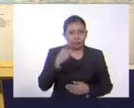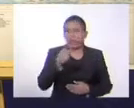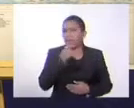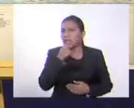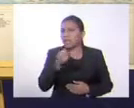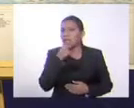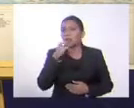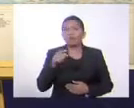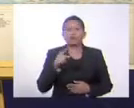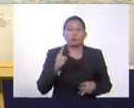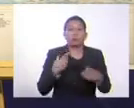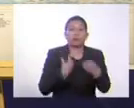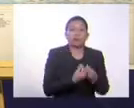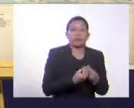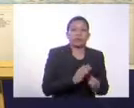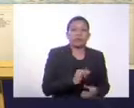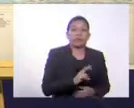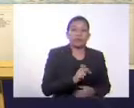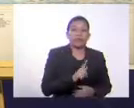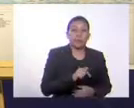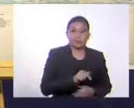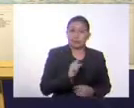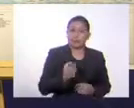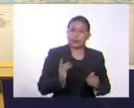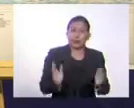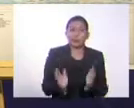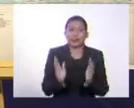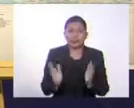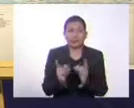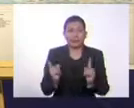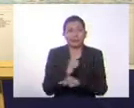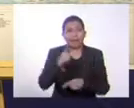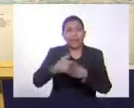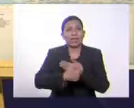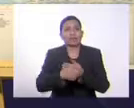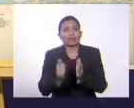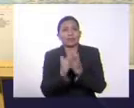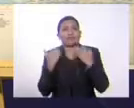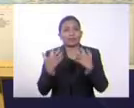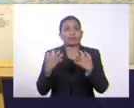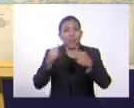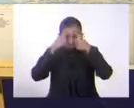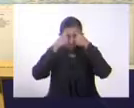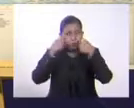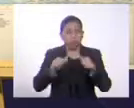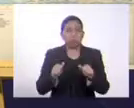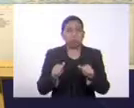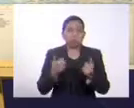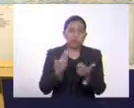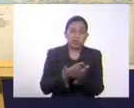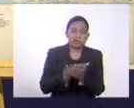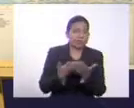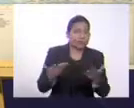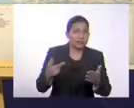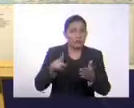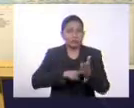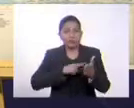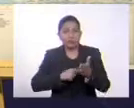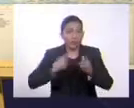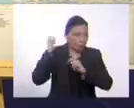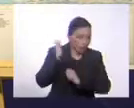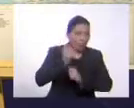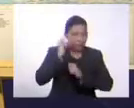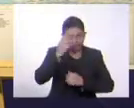Legislativa tomara las iniciativas. Entonces, es importante que nos organicemos y que a través